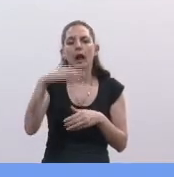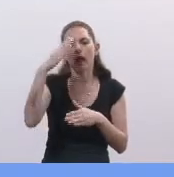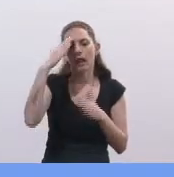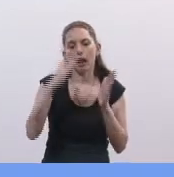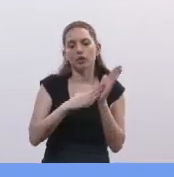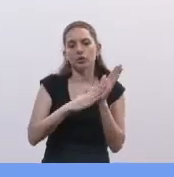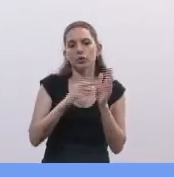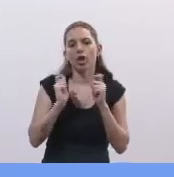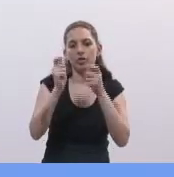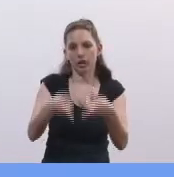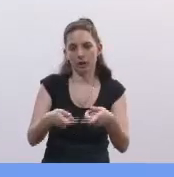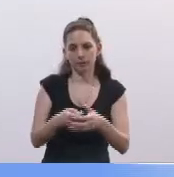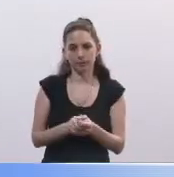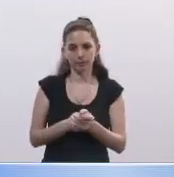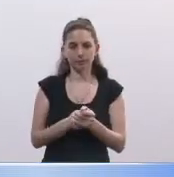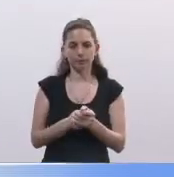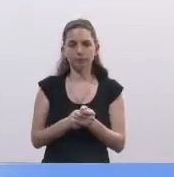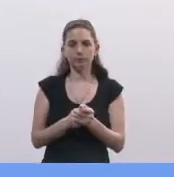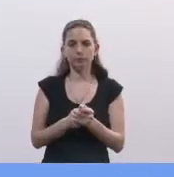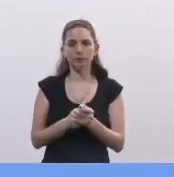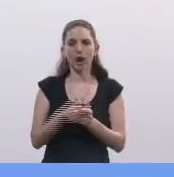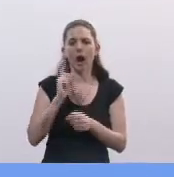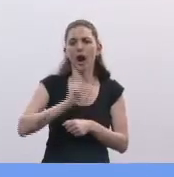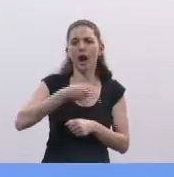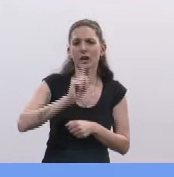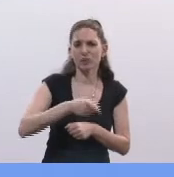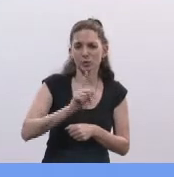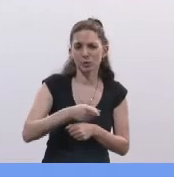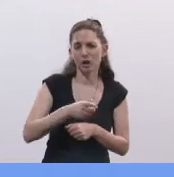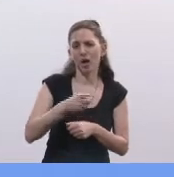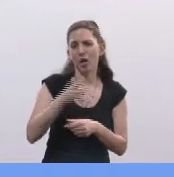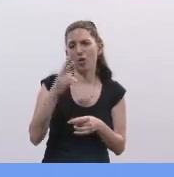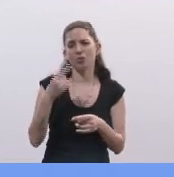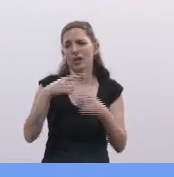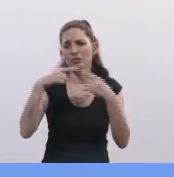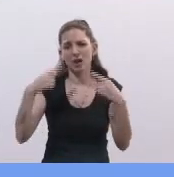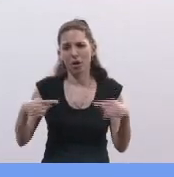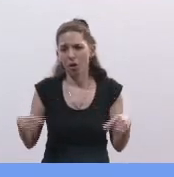Constitución. Y nos han acusado mucho de injerencia,